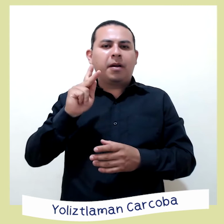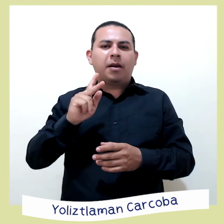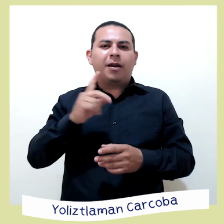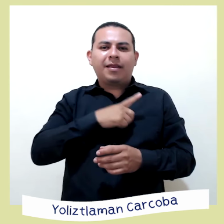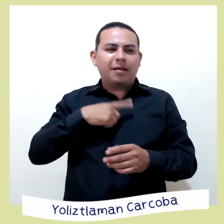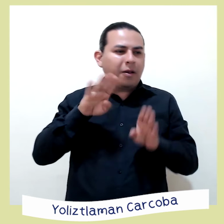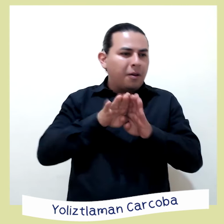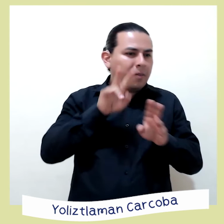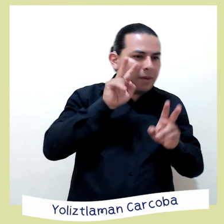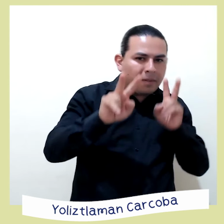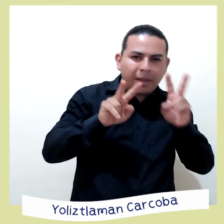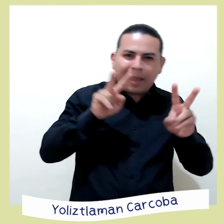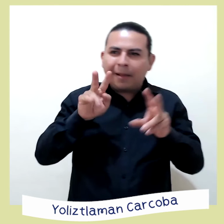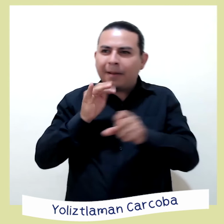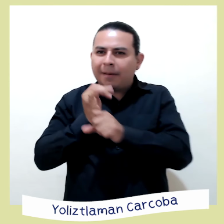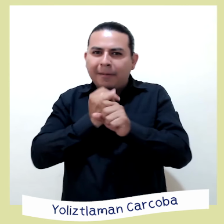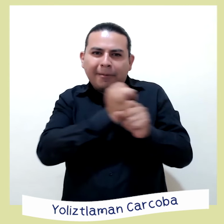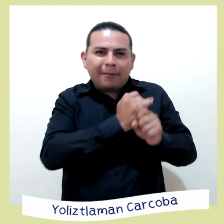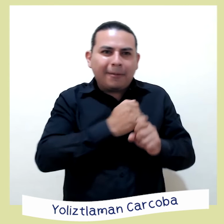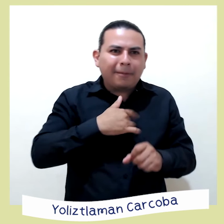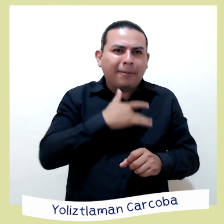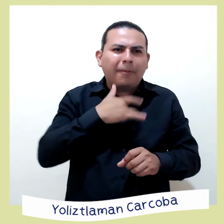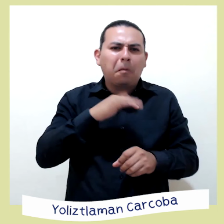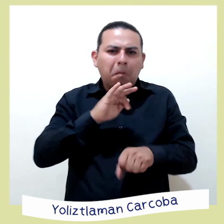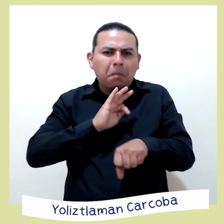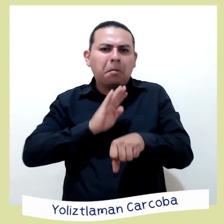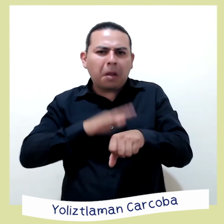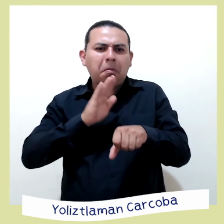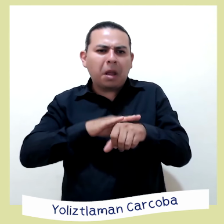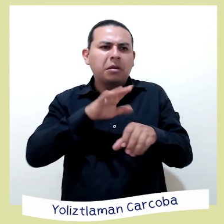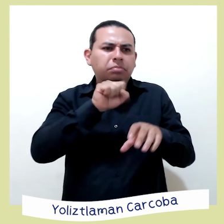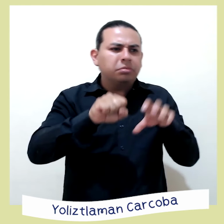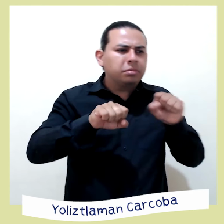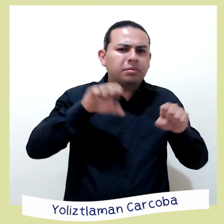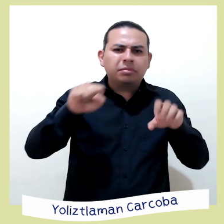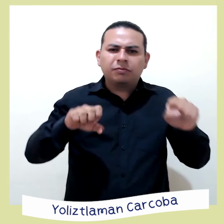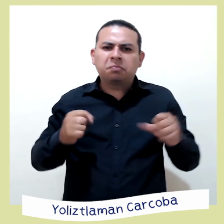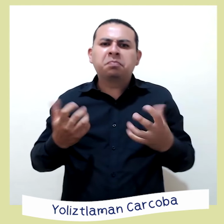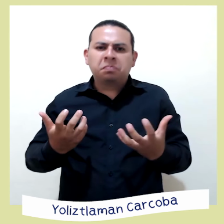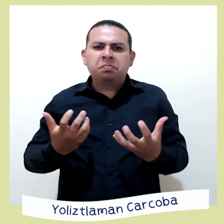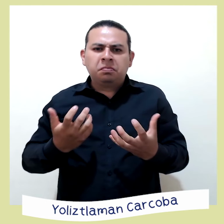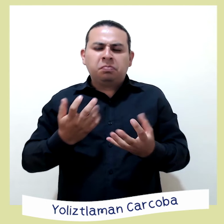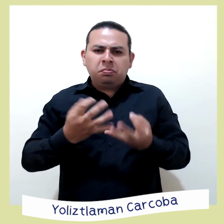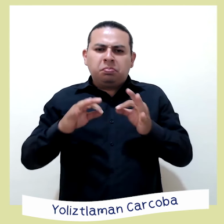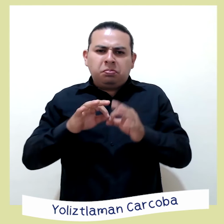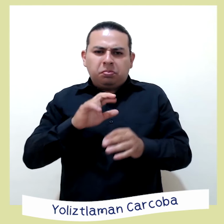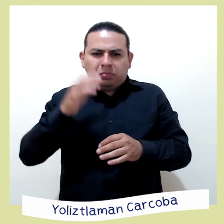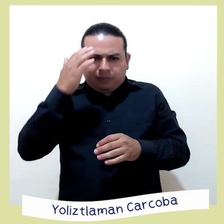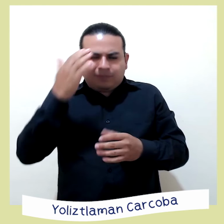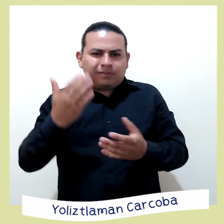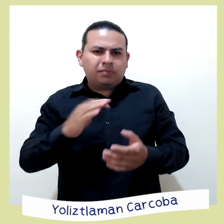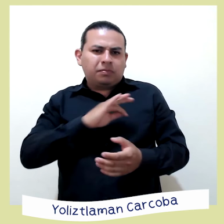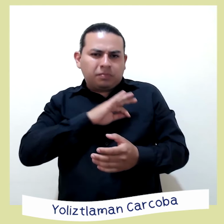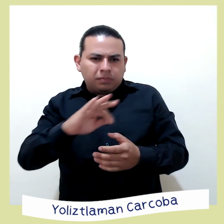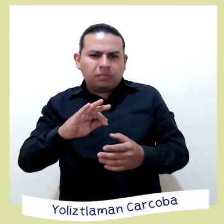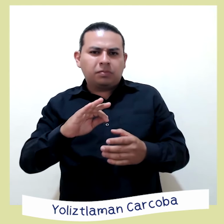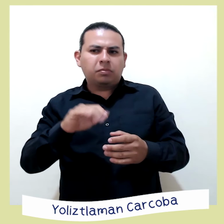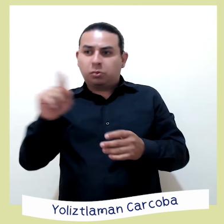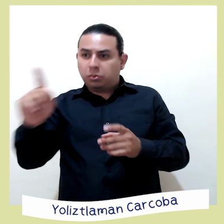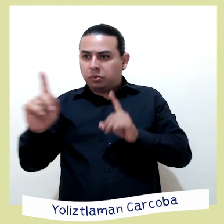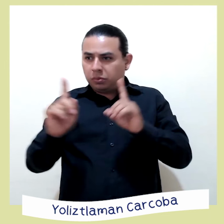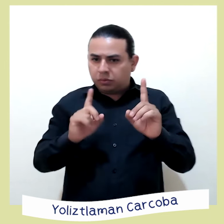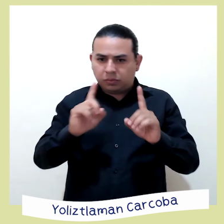mí no me salen con que, ay, que pandemia, bueno, ¿qué es eso? ¿Qué tiene que ver con pandemia? ¿No? Y a investigar y